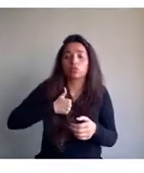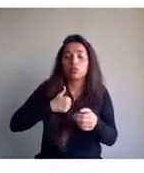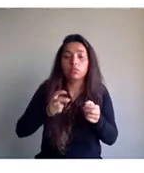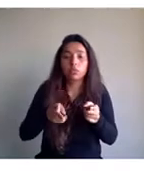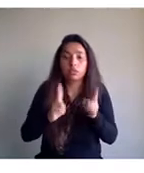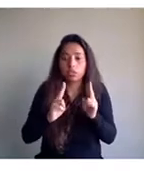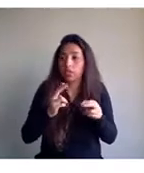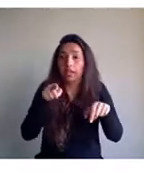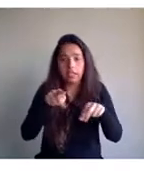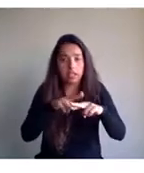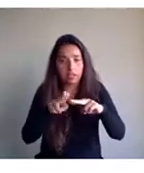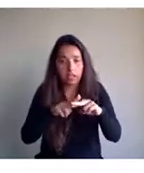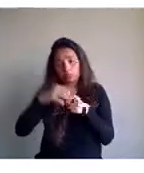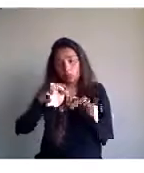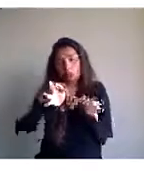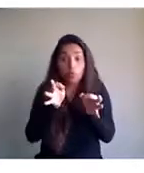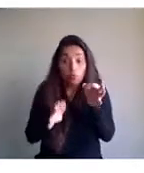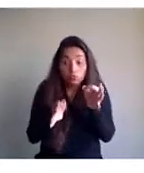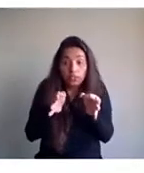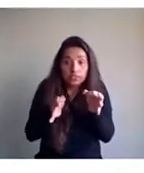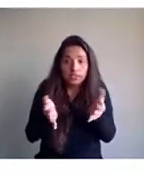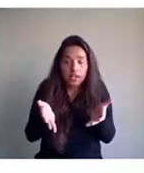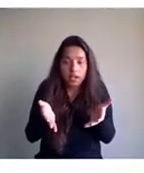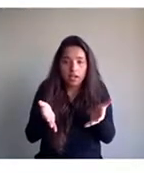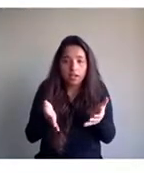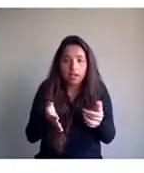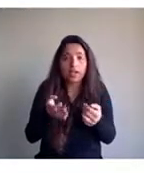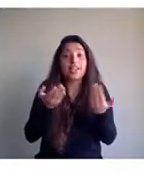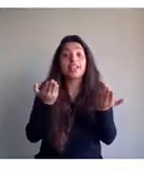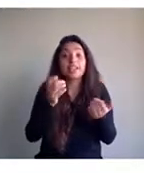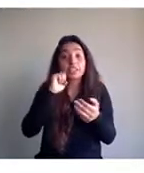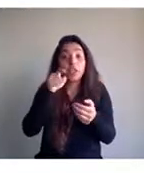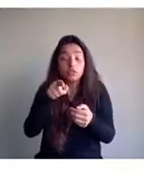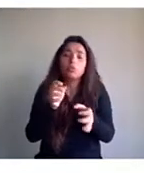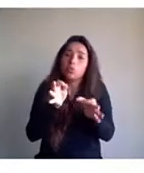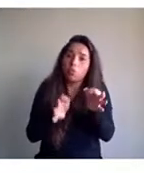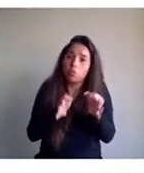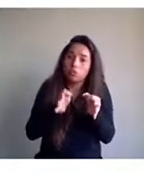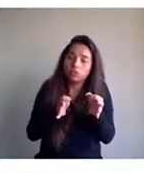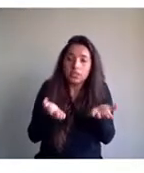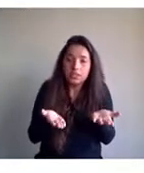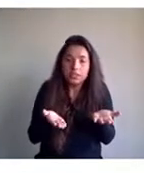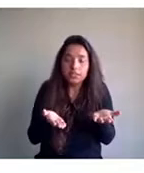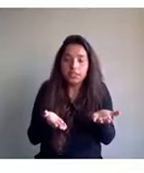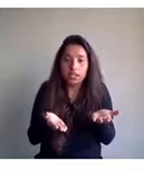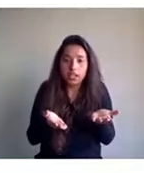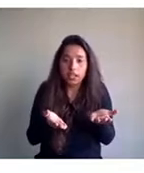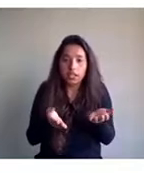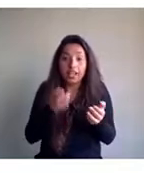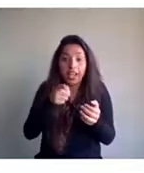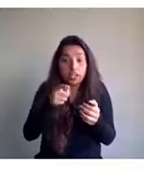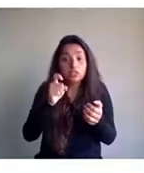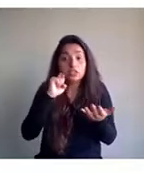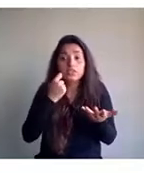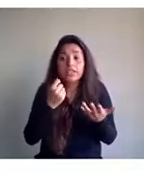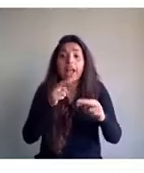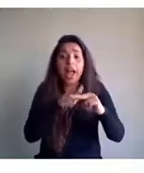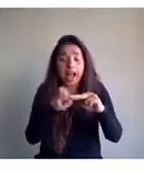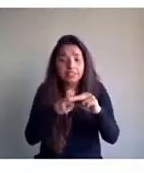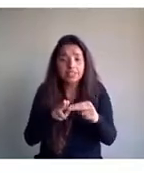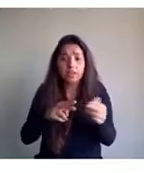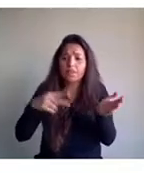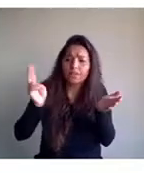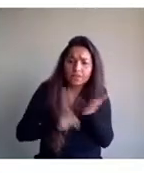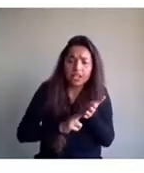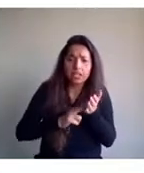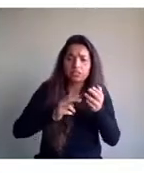concepción de la justicia y la concepción de la muerte se tiene que ver con el ejercicio de los derechos y de los derechos humanos porque estamos